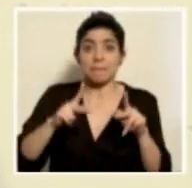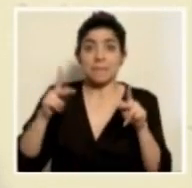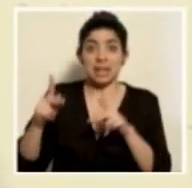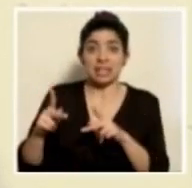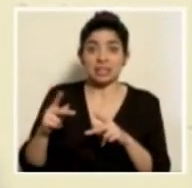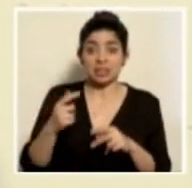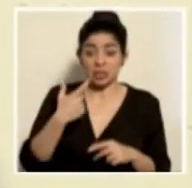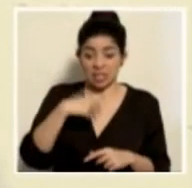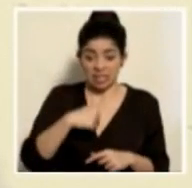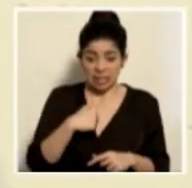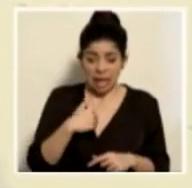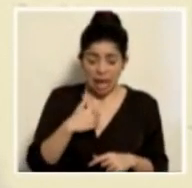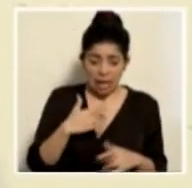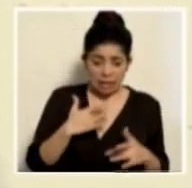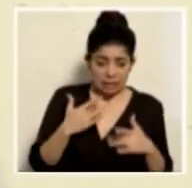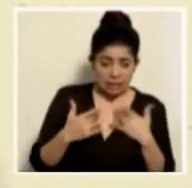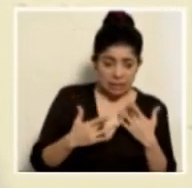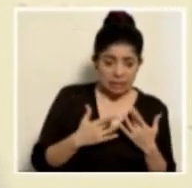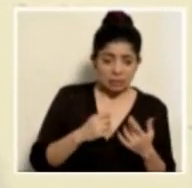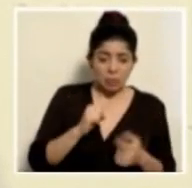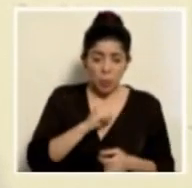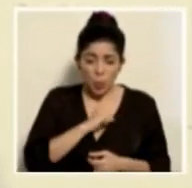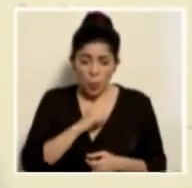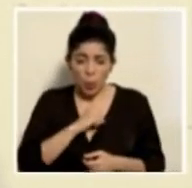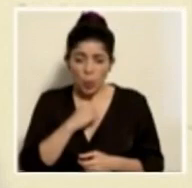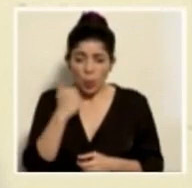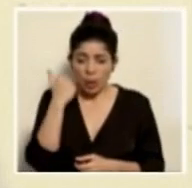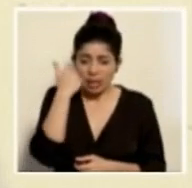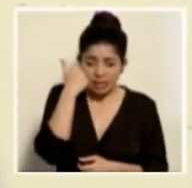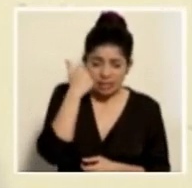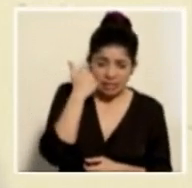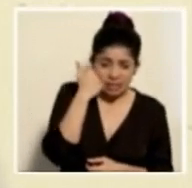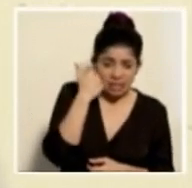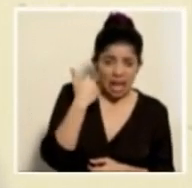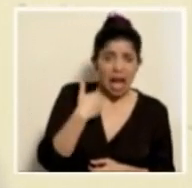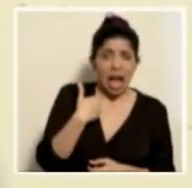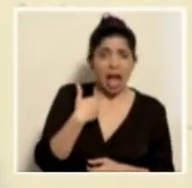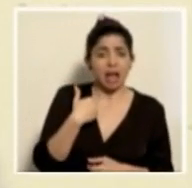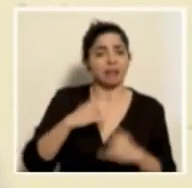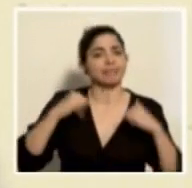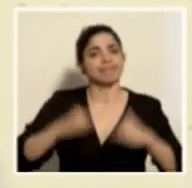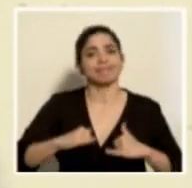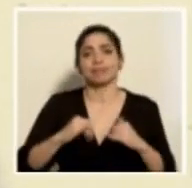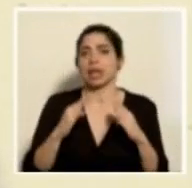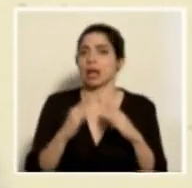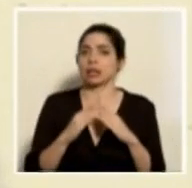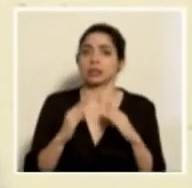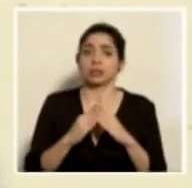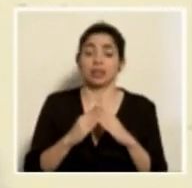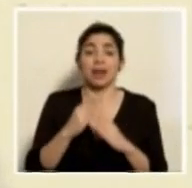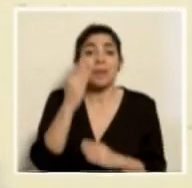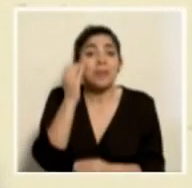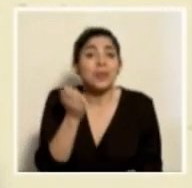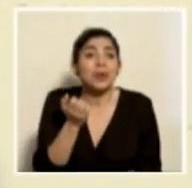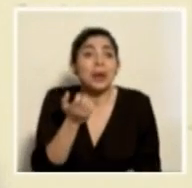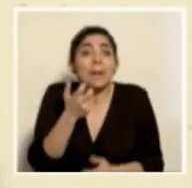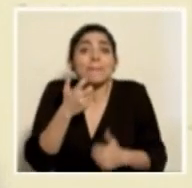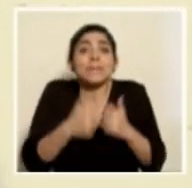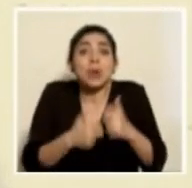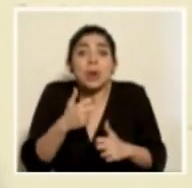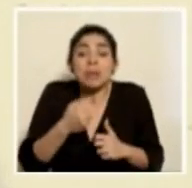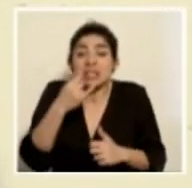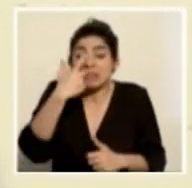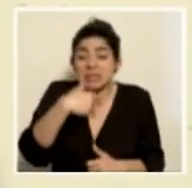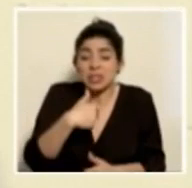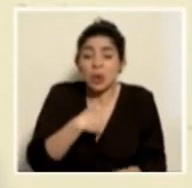con síntomas respiratorios, con tos, con fiebre, que se quede en casa, porque ese es el problema cuando alguien ya